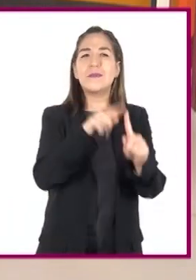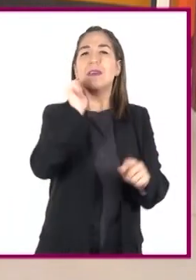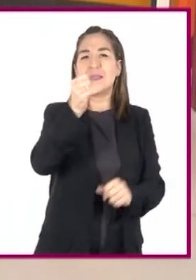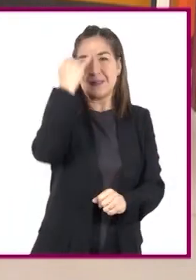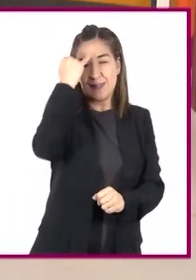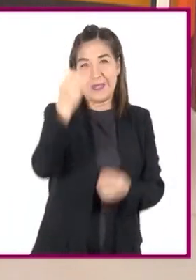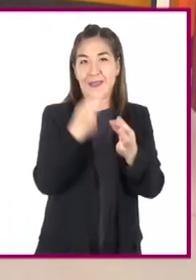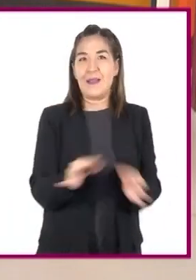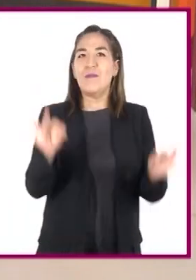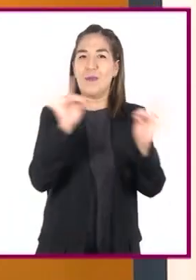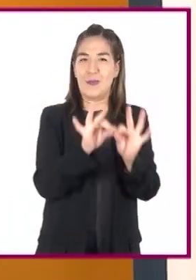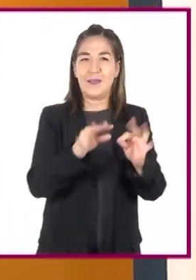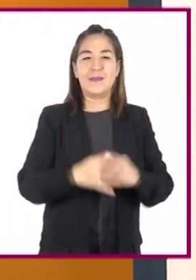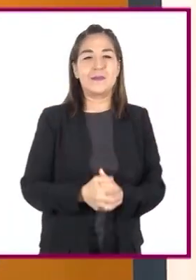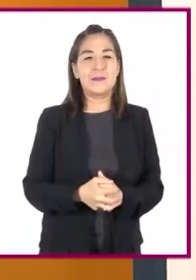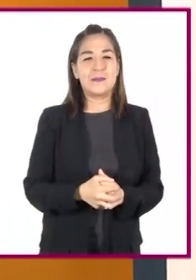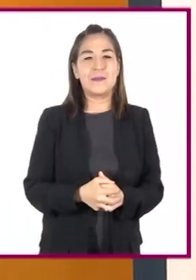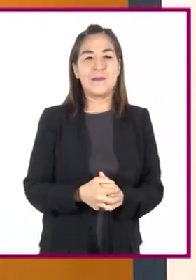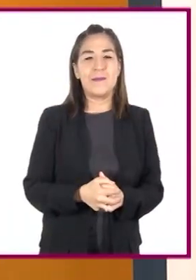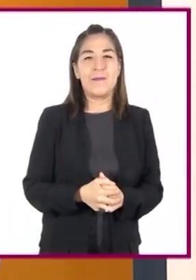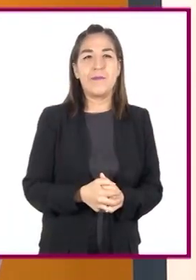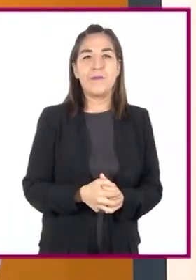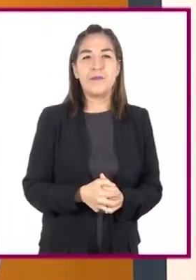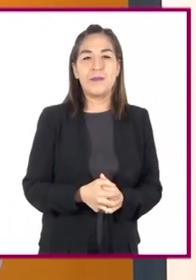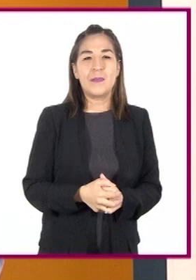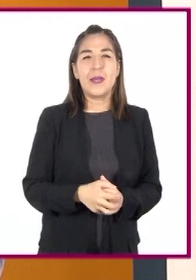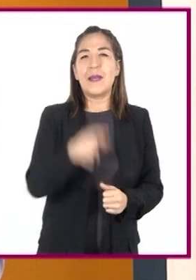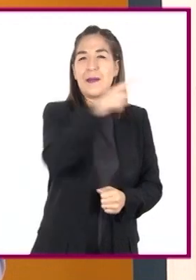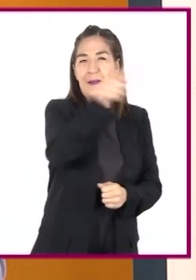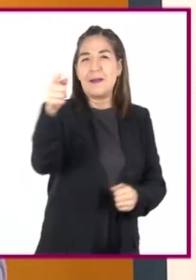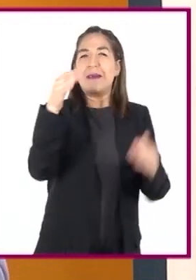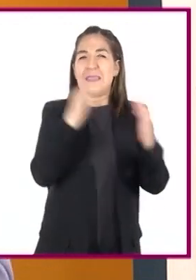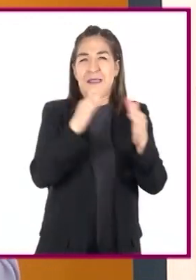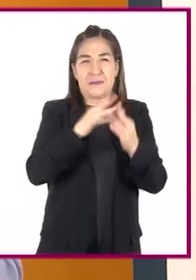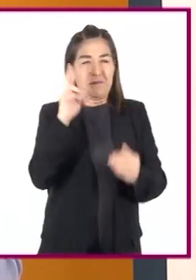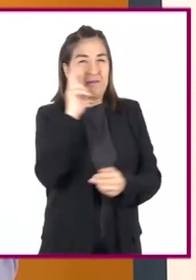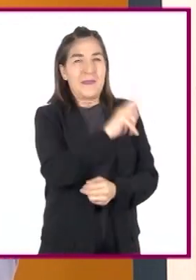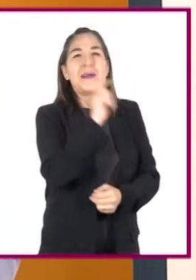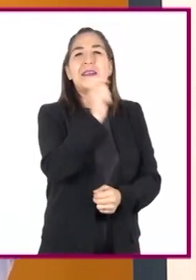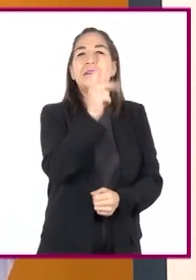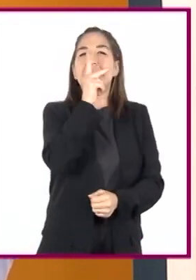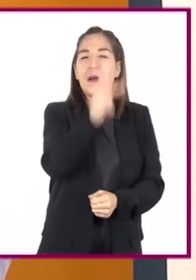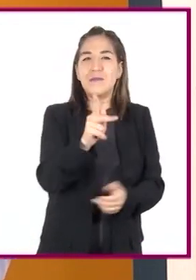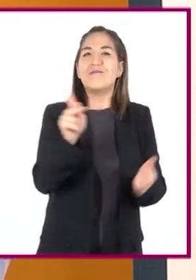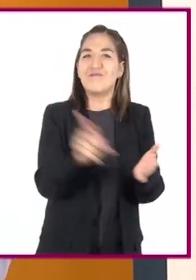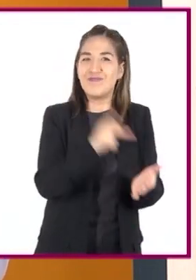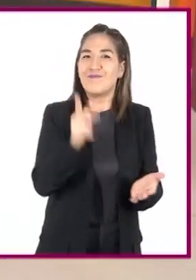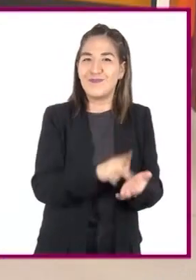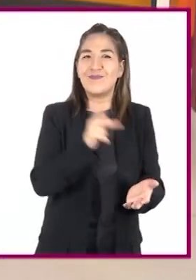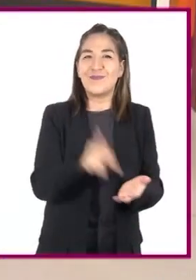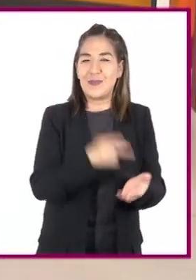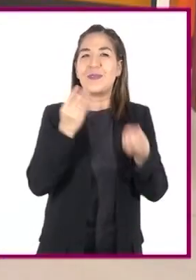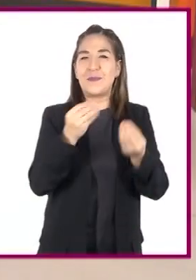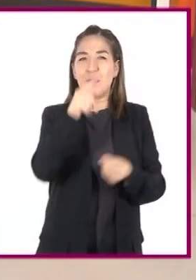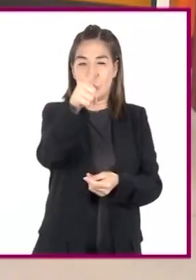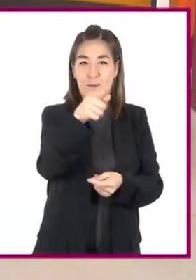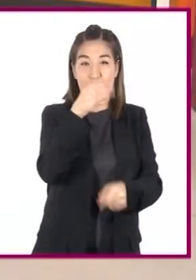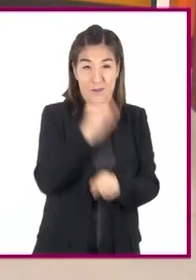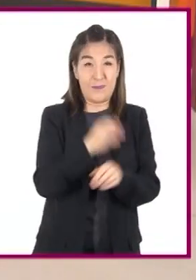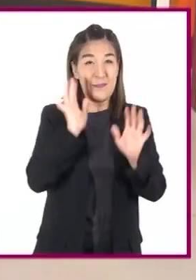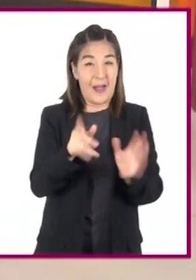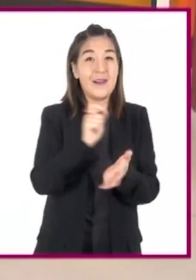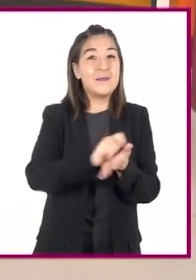ideas principales. En casa creo que escucharon una palabra que se repite mucho. ¿Tomaron nota de